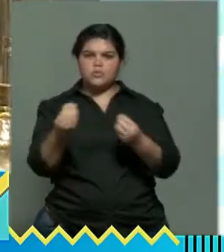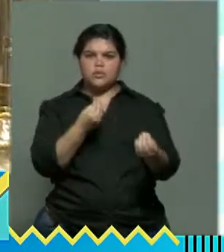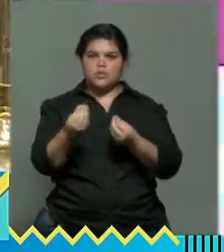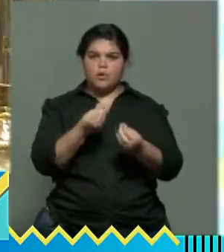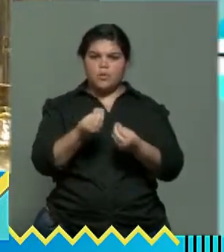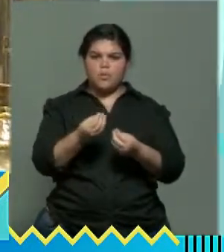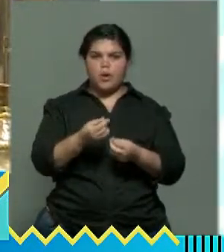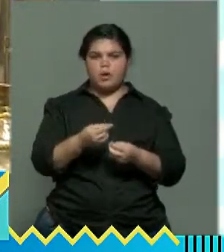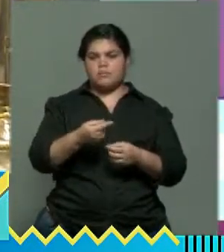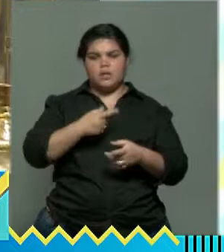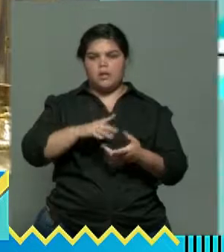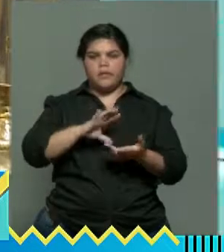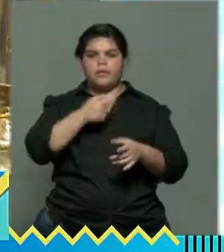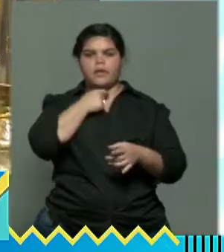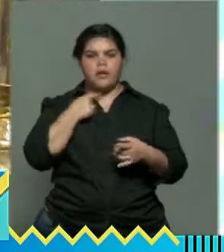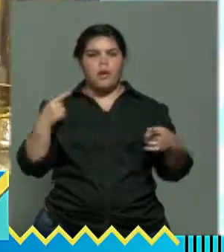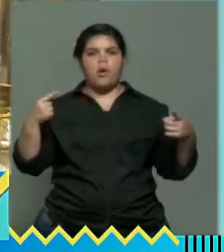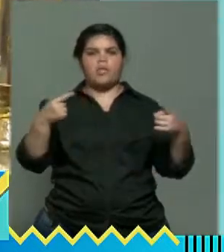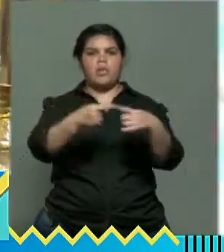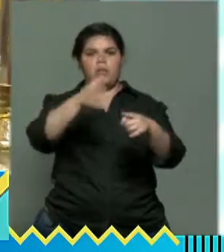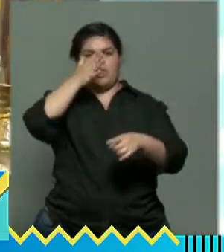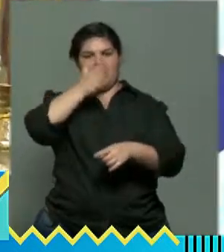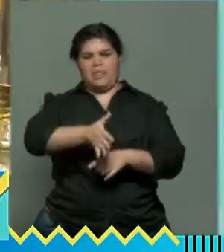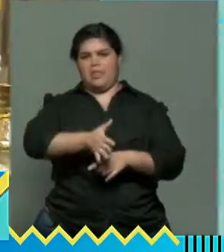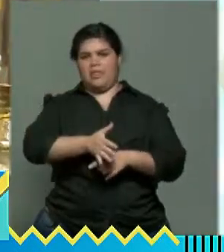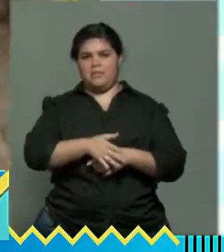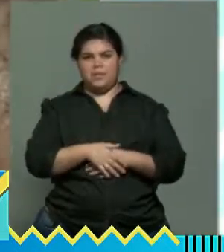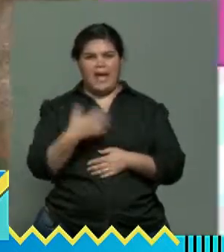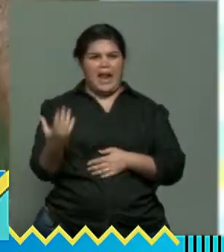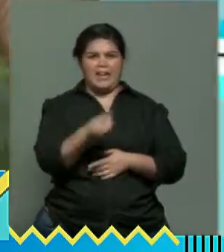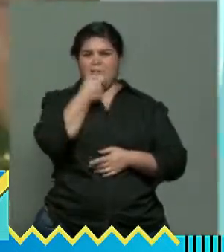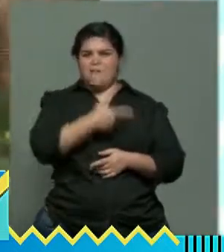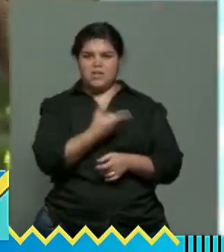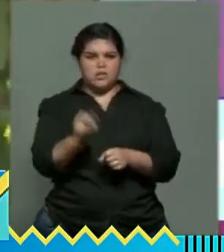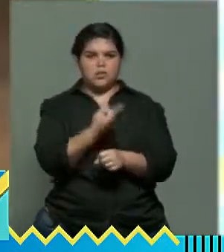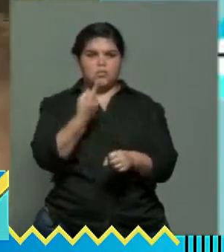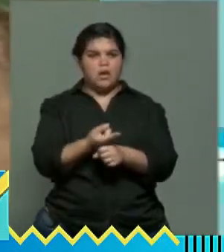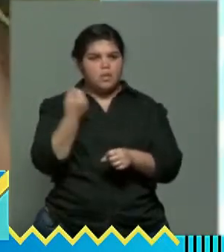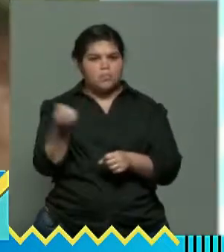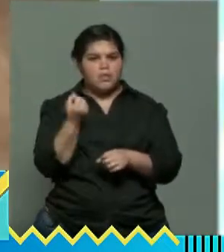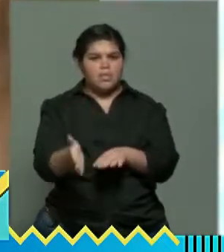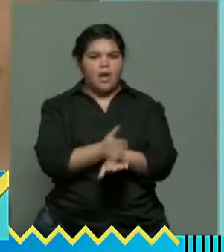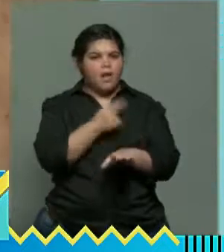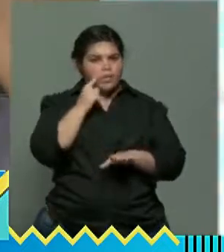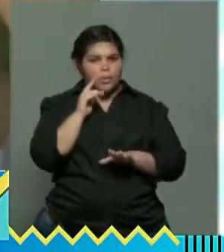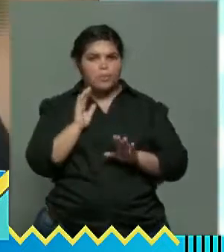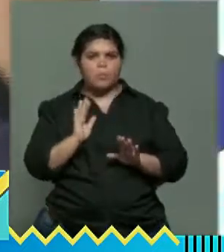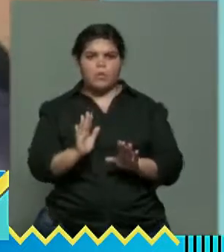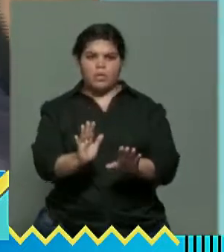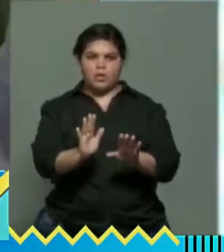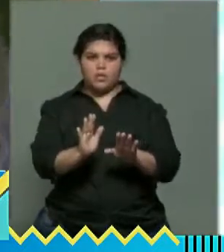muy arriba, y que nosotros debemos tener la suficiente profesionalidad para no ser reactivos, sino ser preventivos, y también con